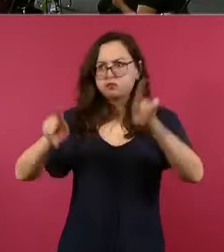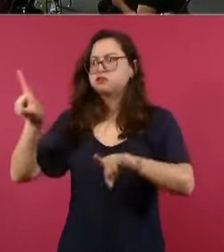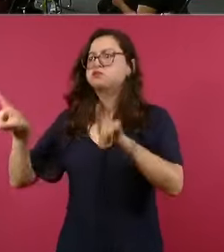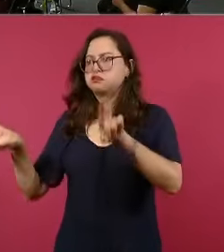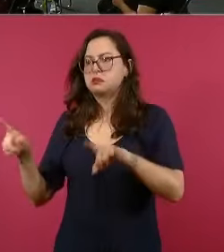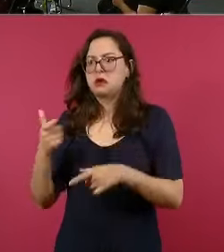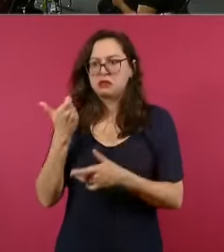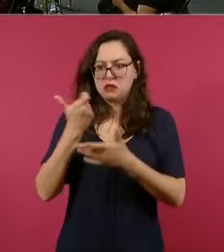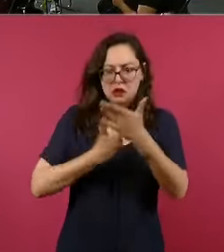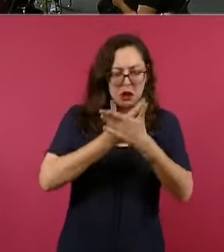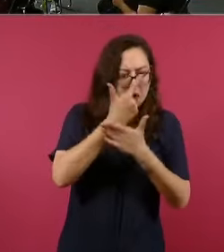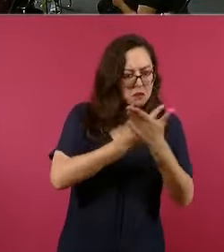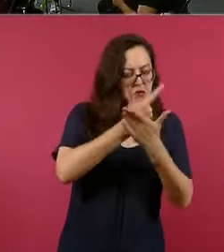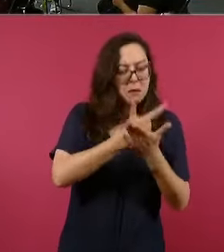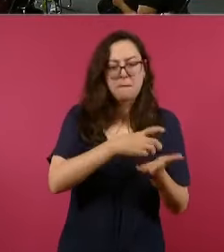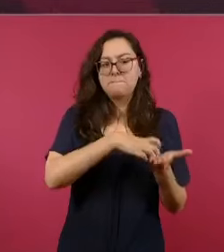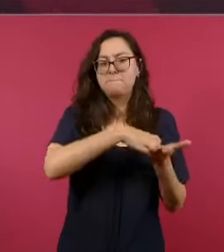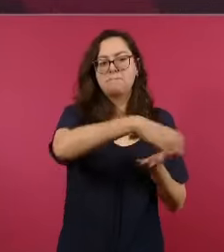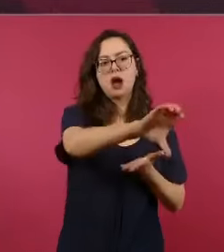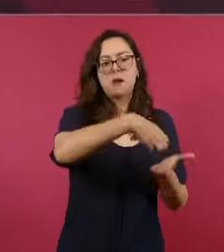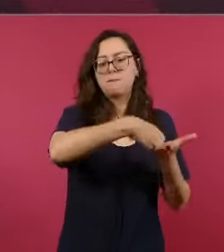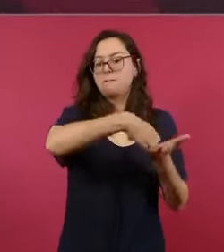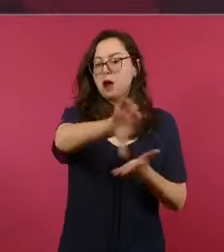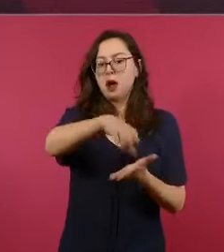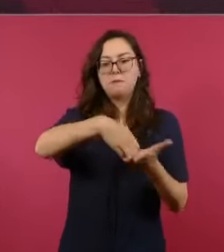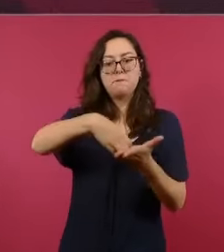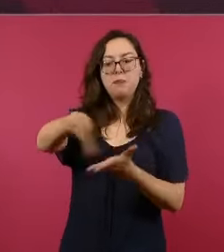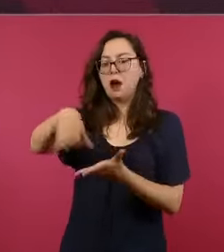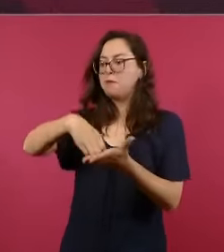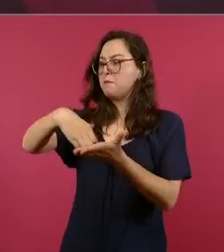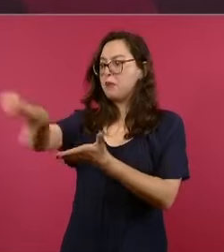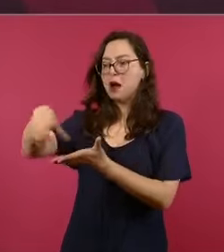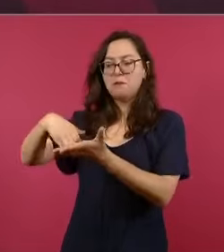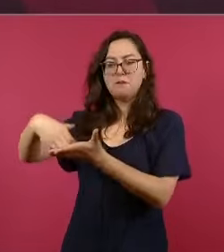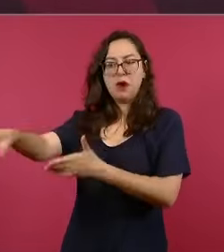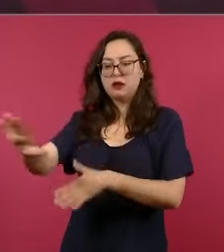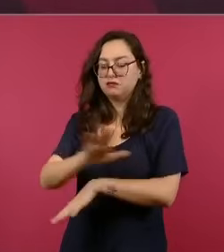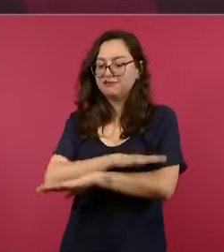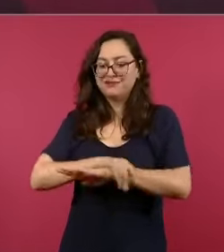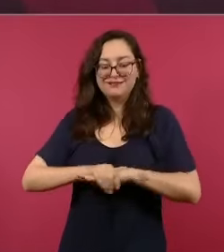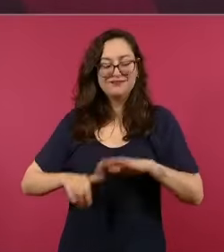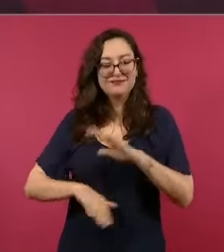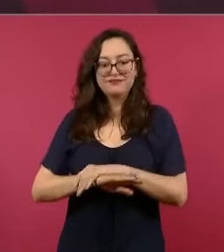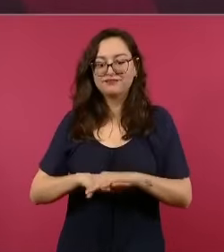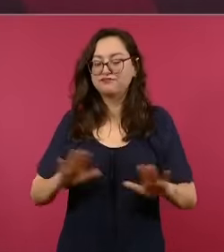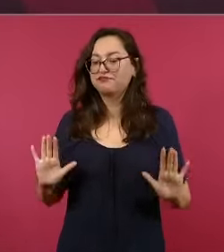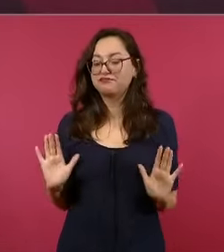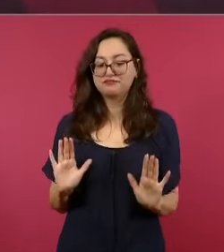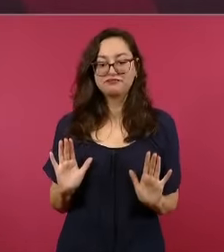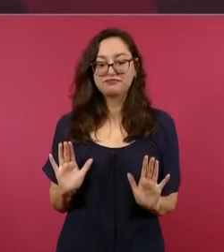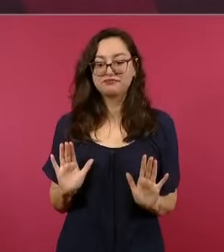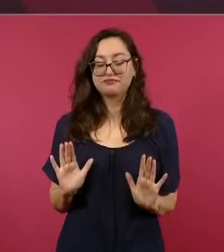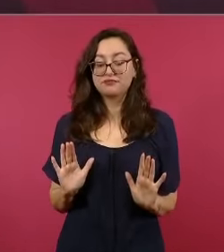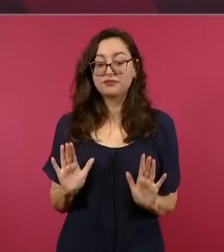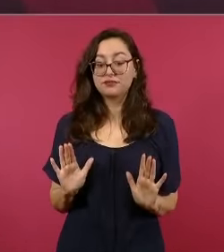educativo y se dio la recomendación nada más